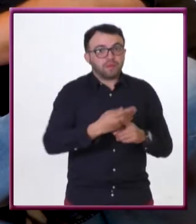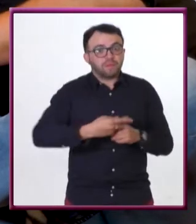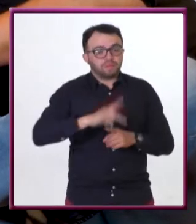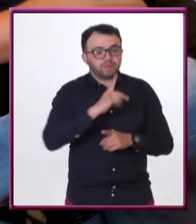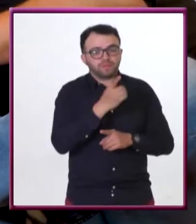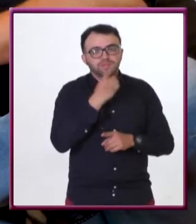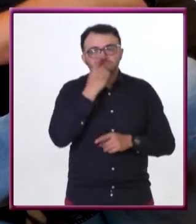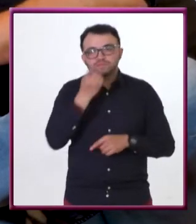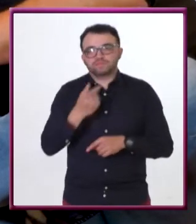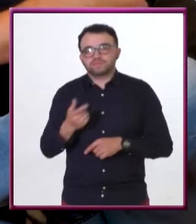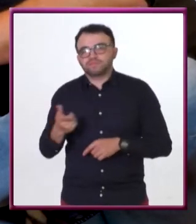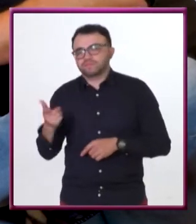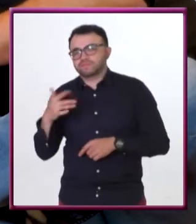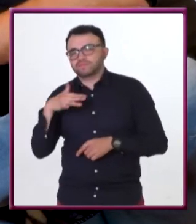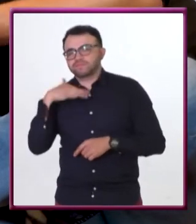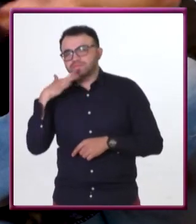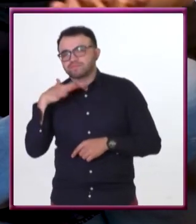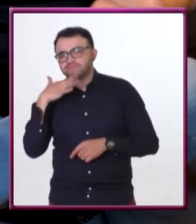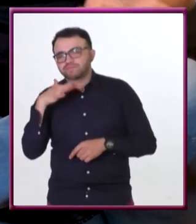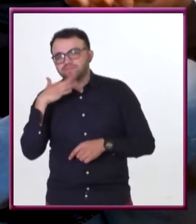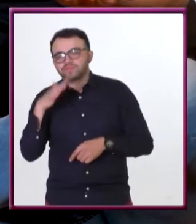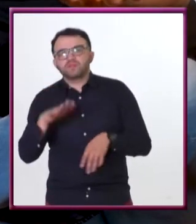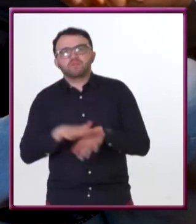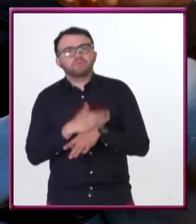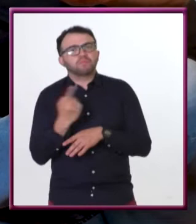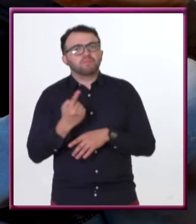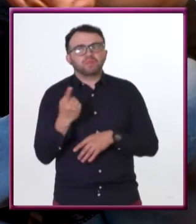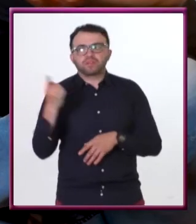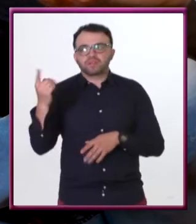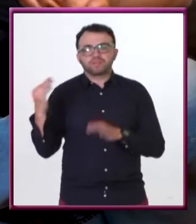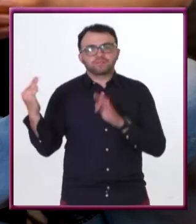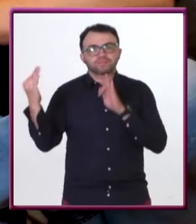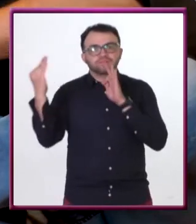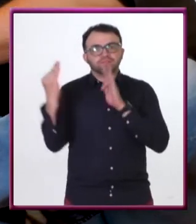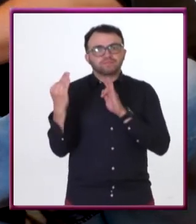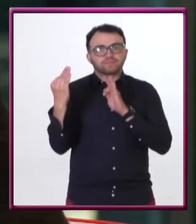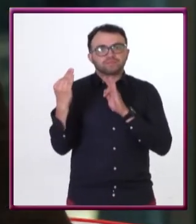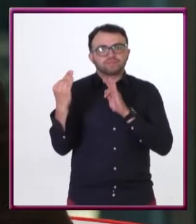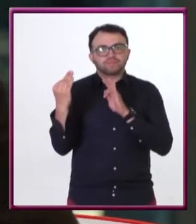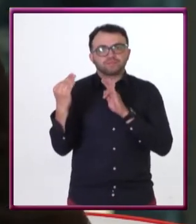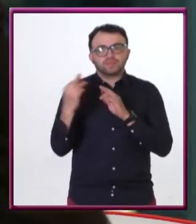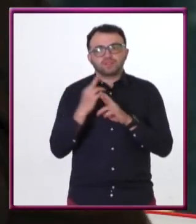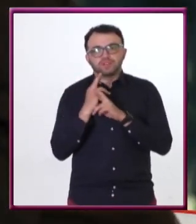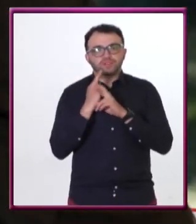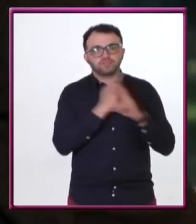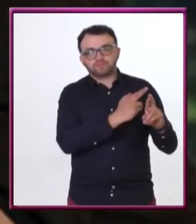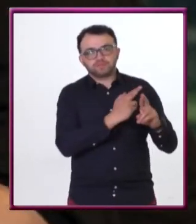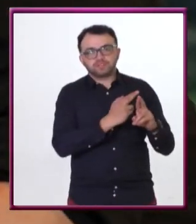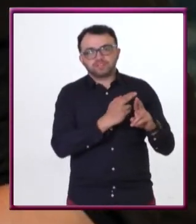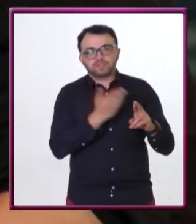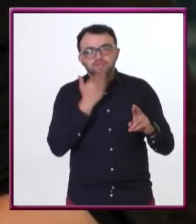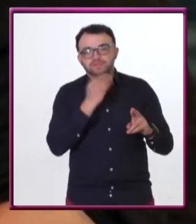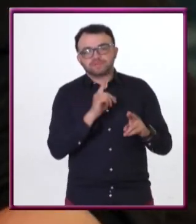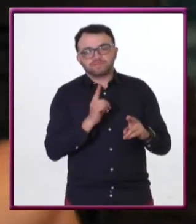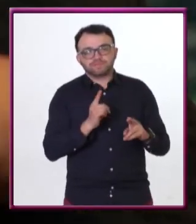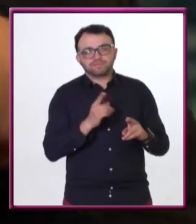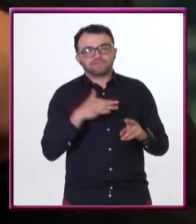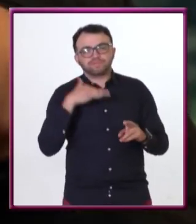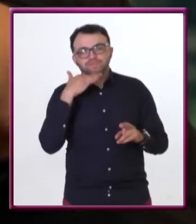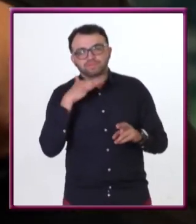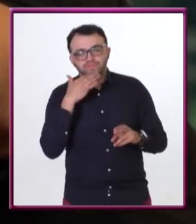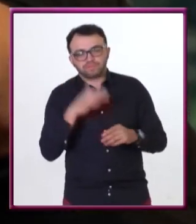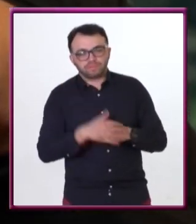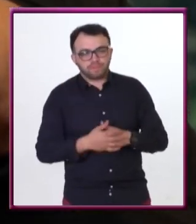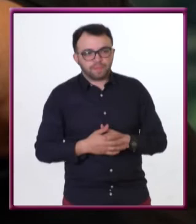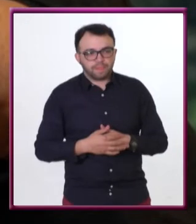trampa porque la computadora no respondió como máquina ante una jugada. Oye, yo quiero saber más sobre computadoras de ajedrez. ¿Cómo ves si